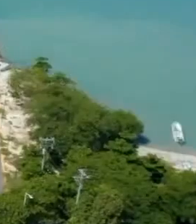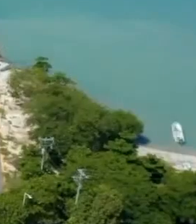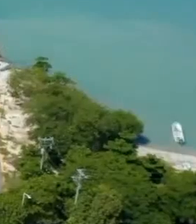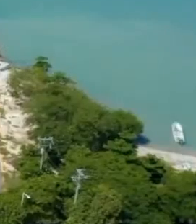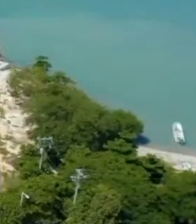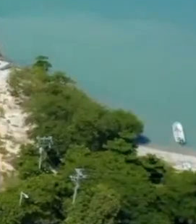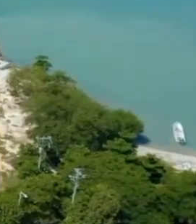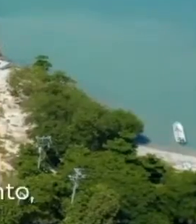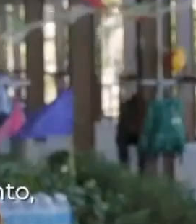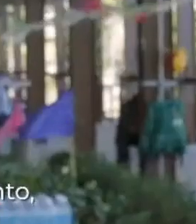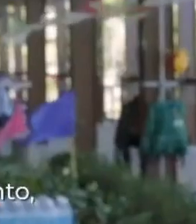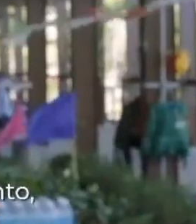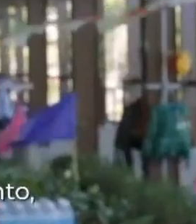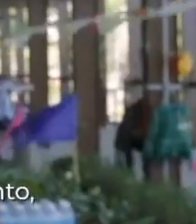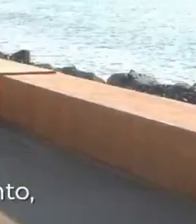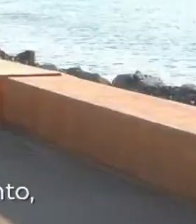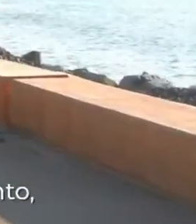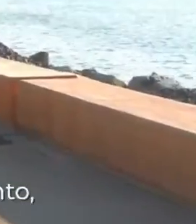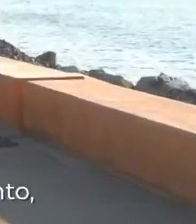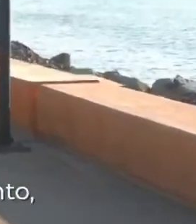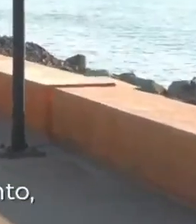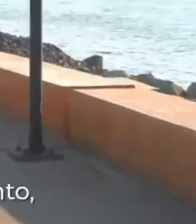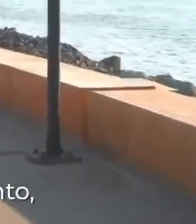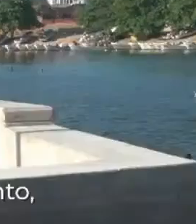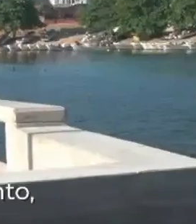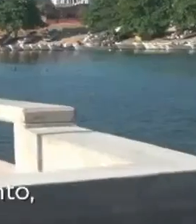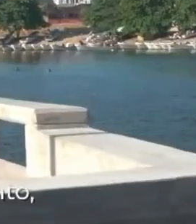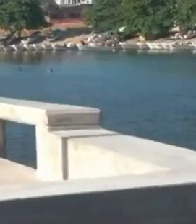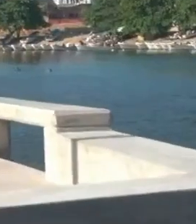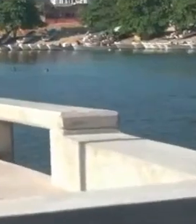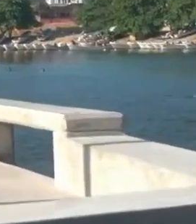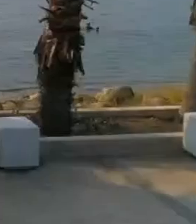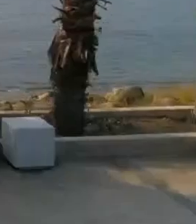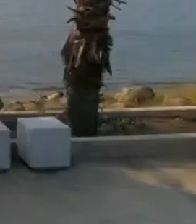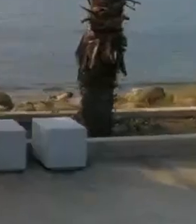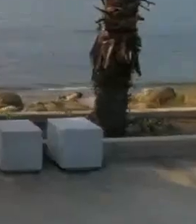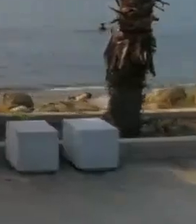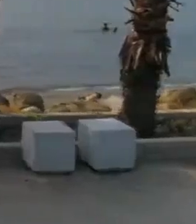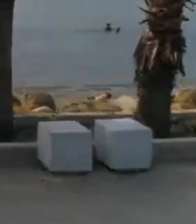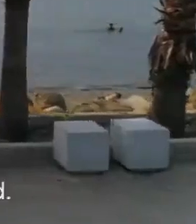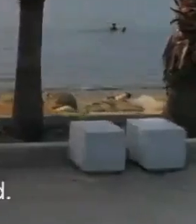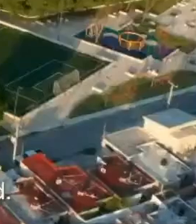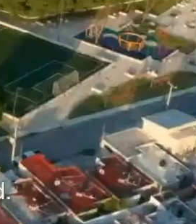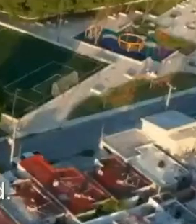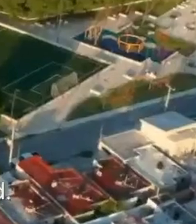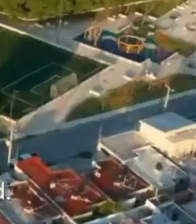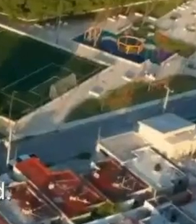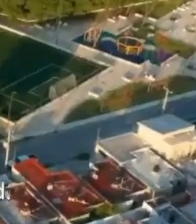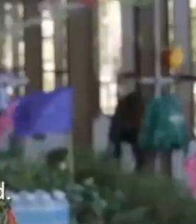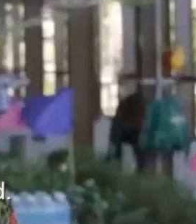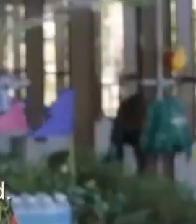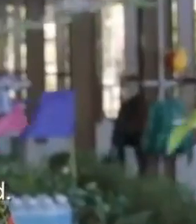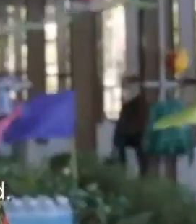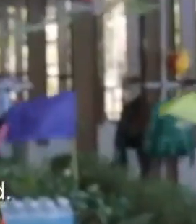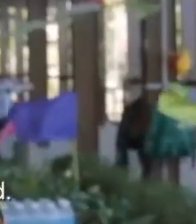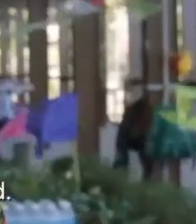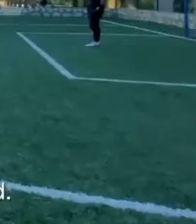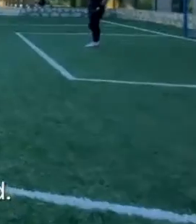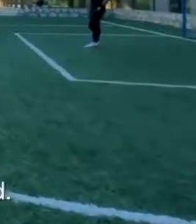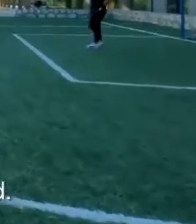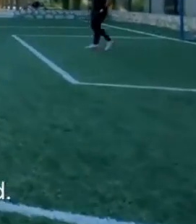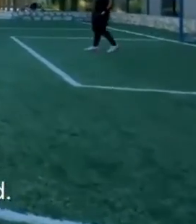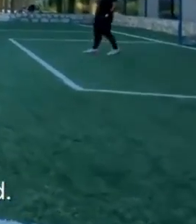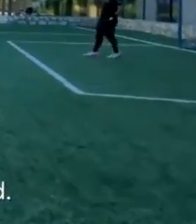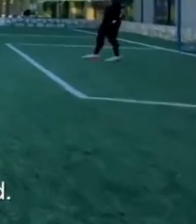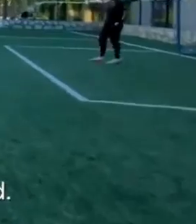palabra. Y aquí va a ser ese espacio de esparcimiento, y que aquí vamos a reunirnos, y que aquí vamos a tener toda